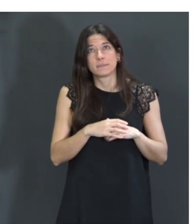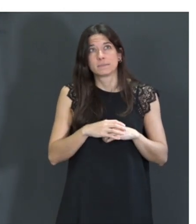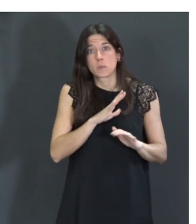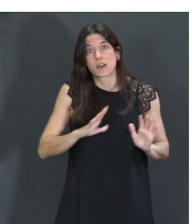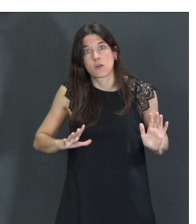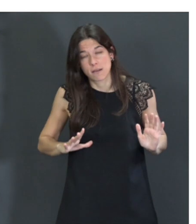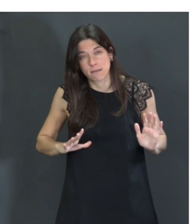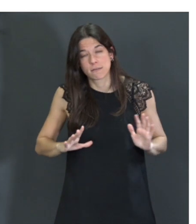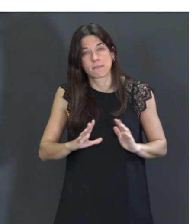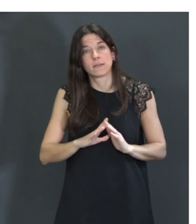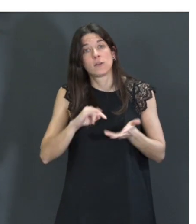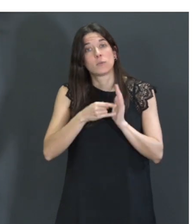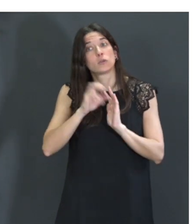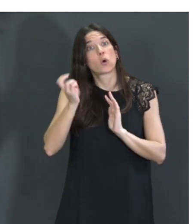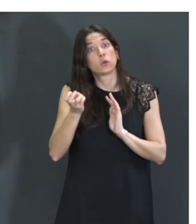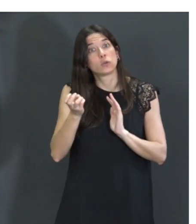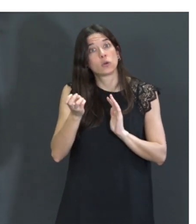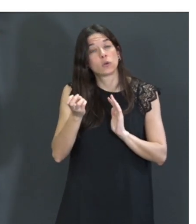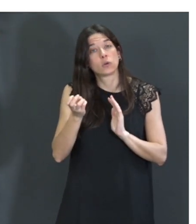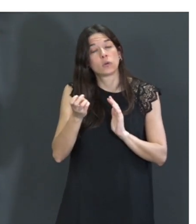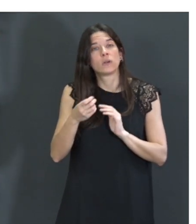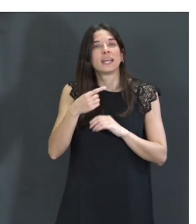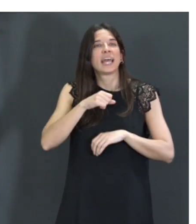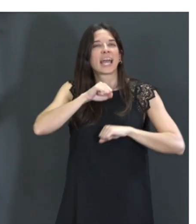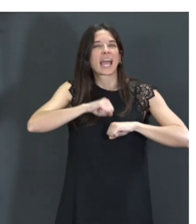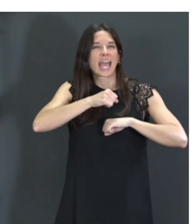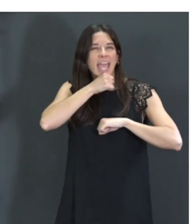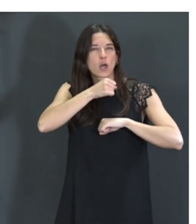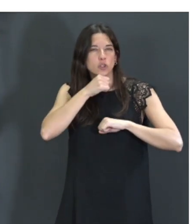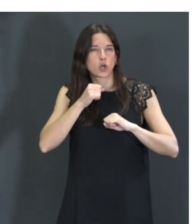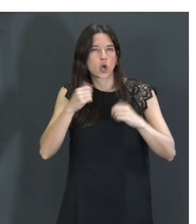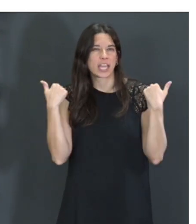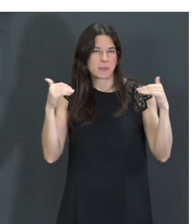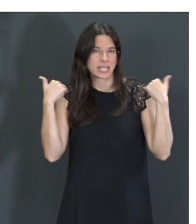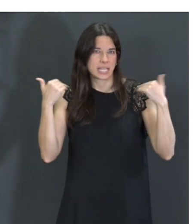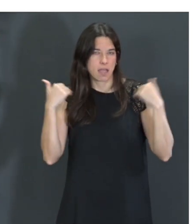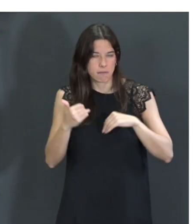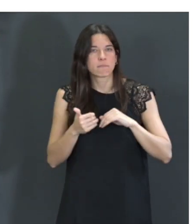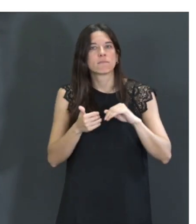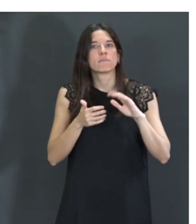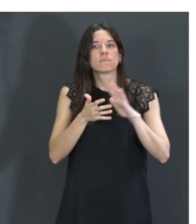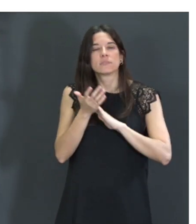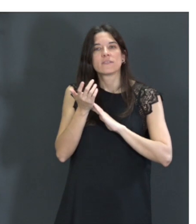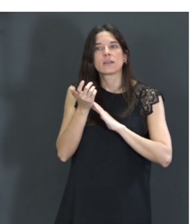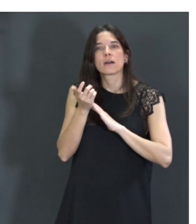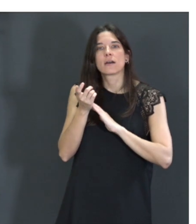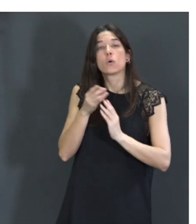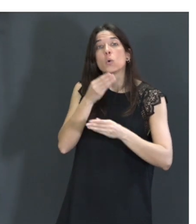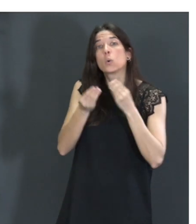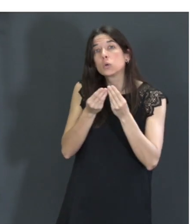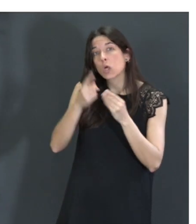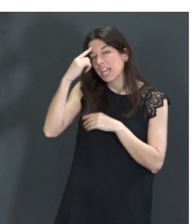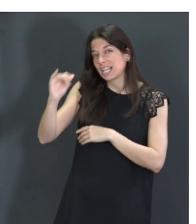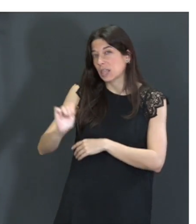pronto otro proyecto podría ser la gerontogimnasia. No implica la utilización o el uso de